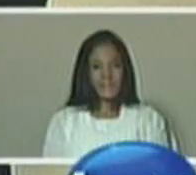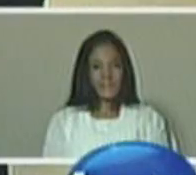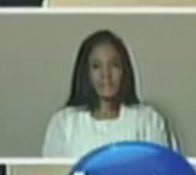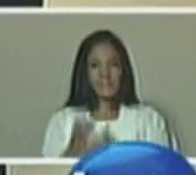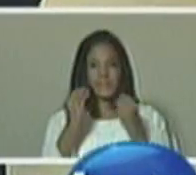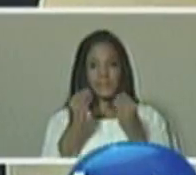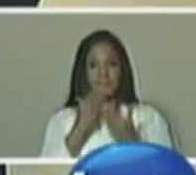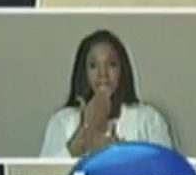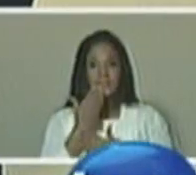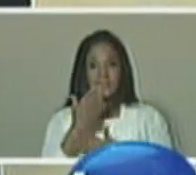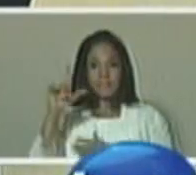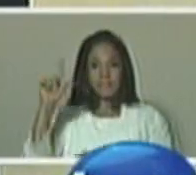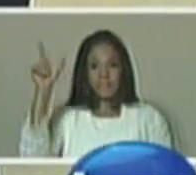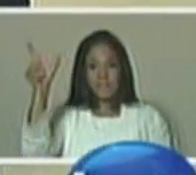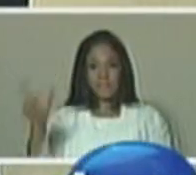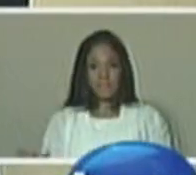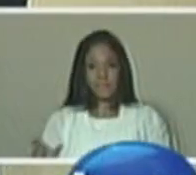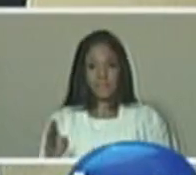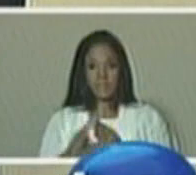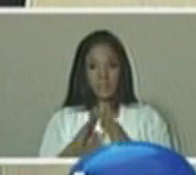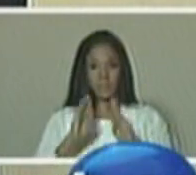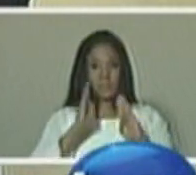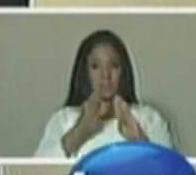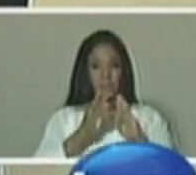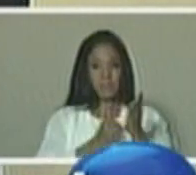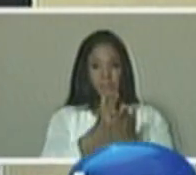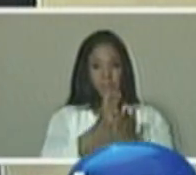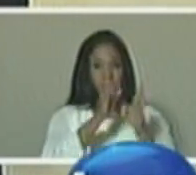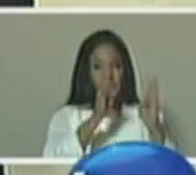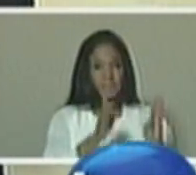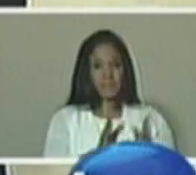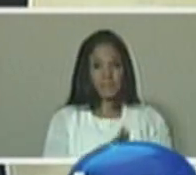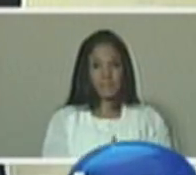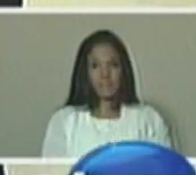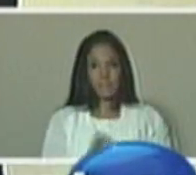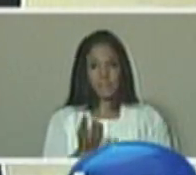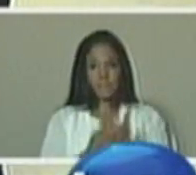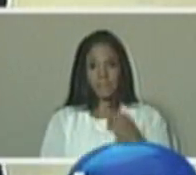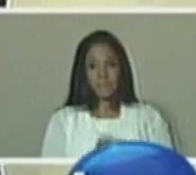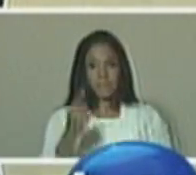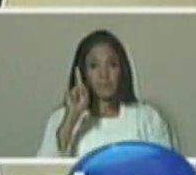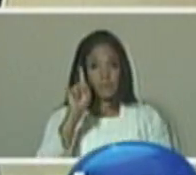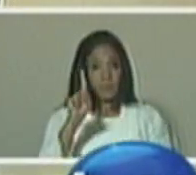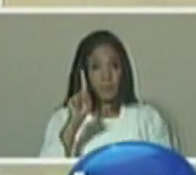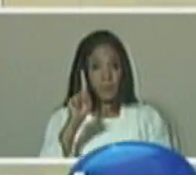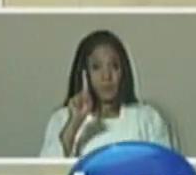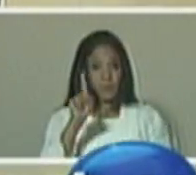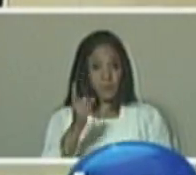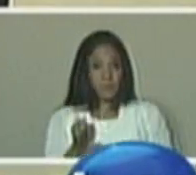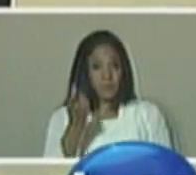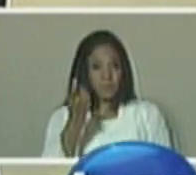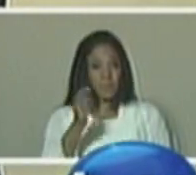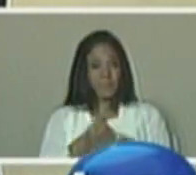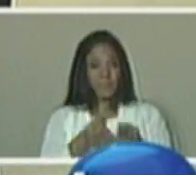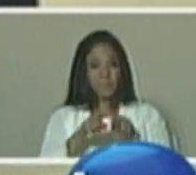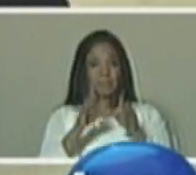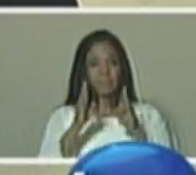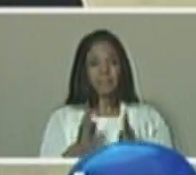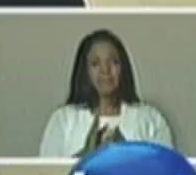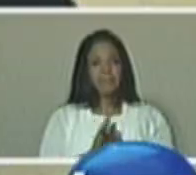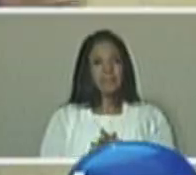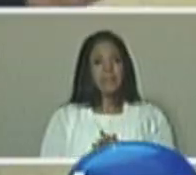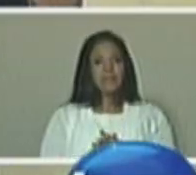Muchas gracias, Laura. Muy determinada, la chiricana. Y nos queda solo un último finalista